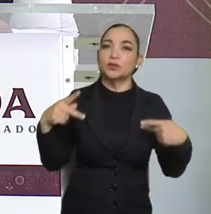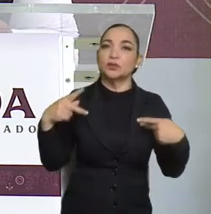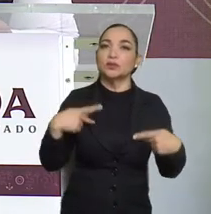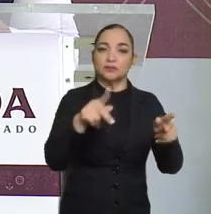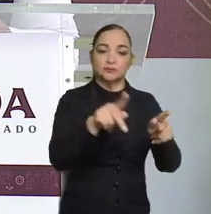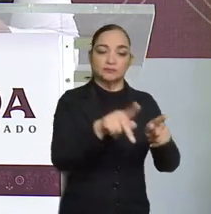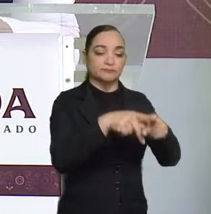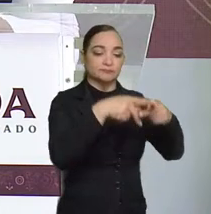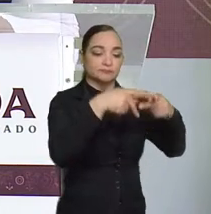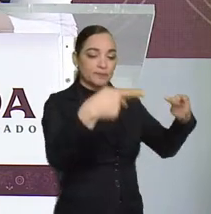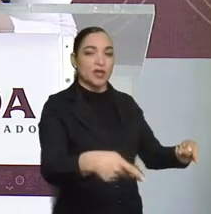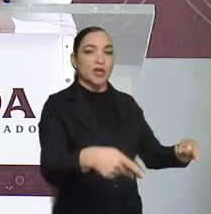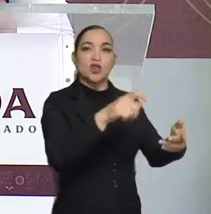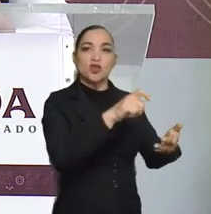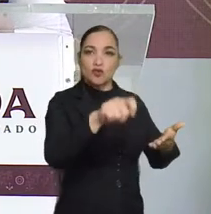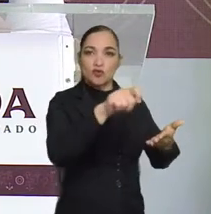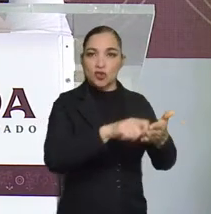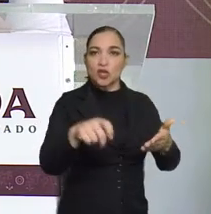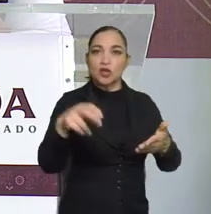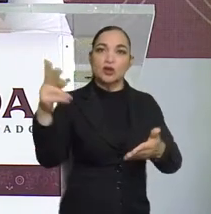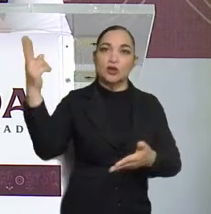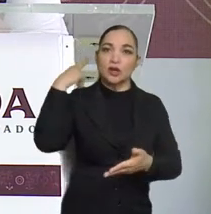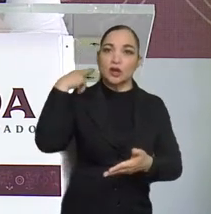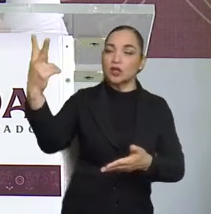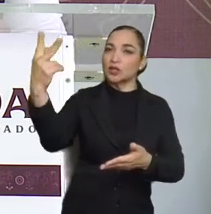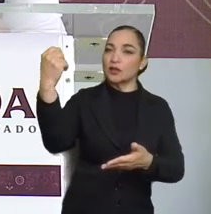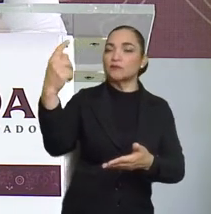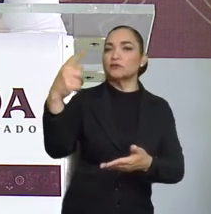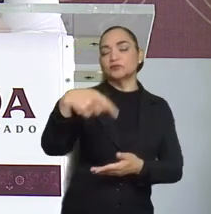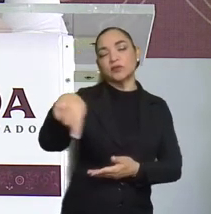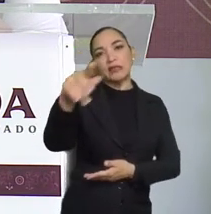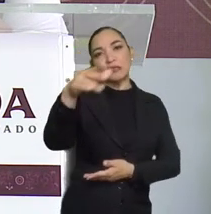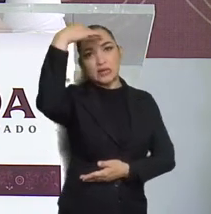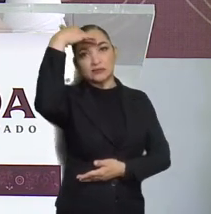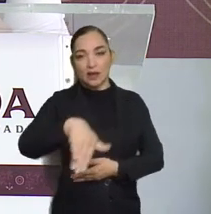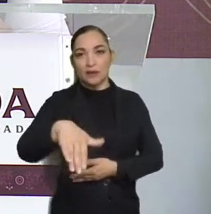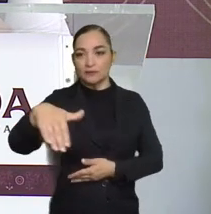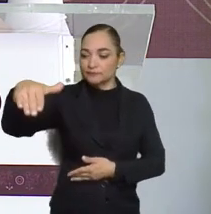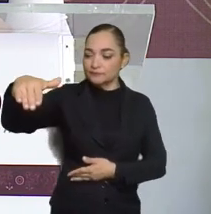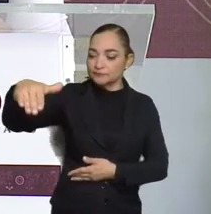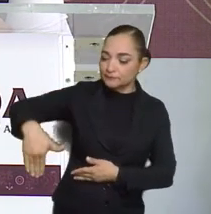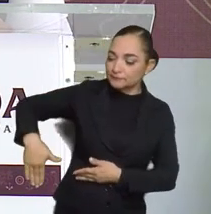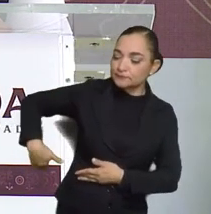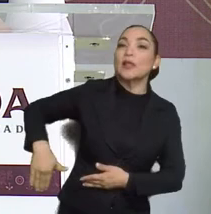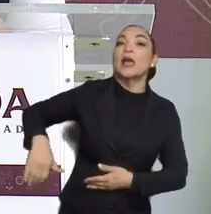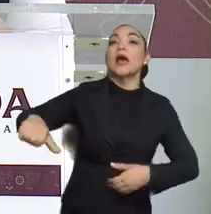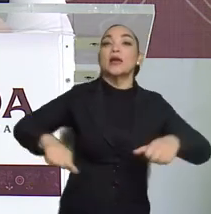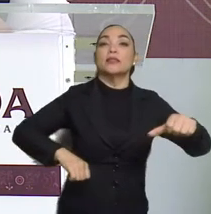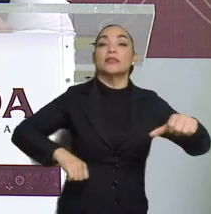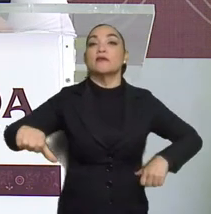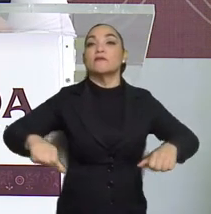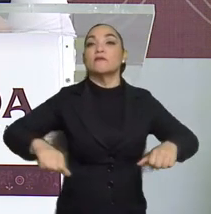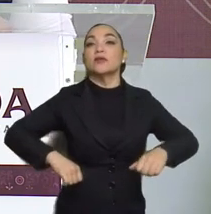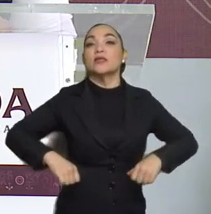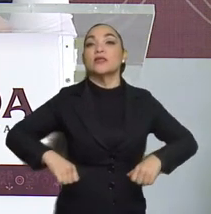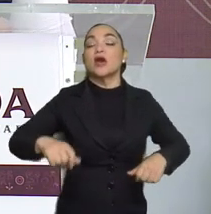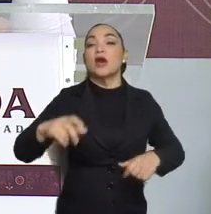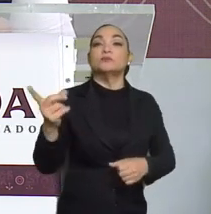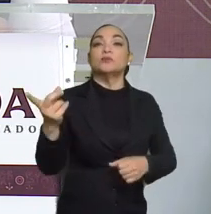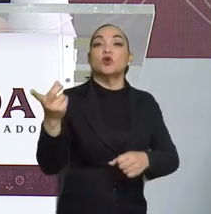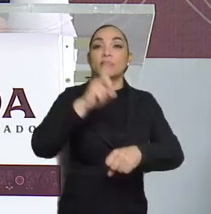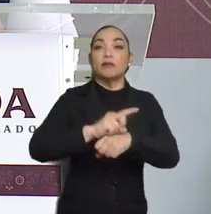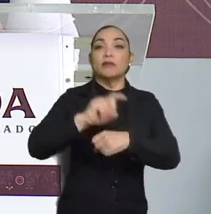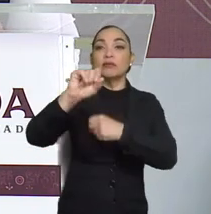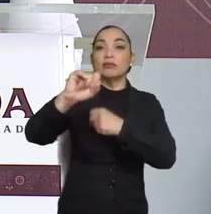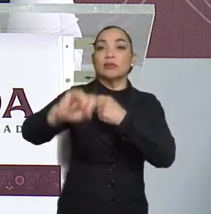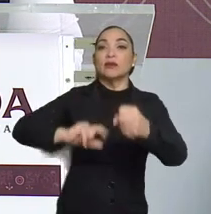ustedes pudieron enterarse, las actividades que realizamos en el marco del Día Internacional de las Mujeres no